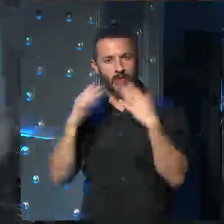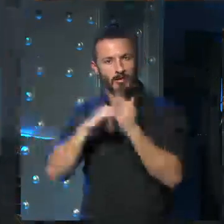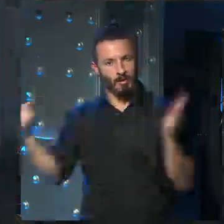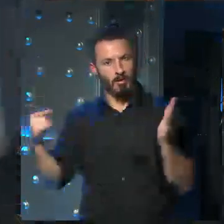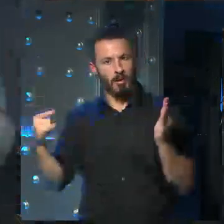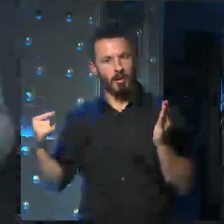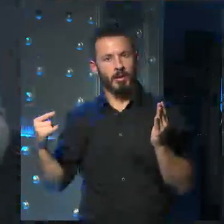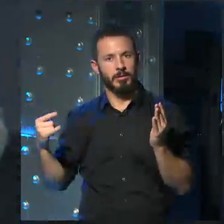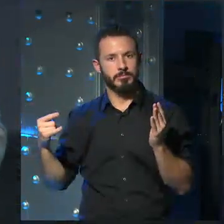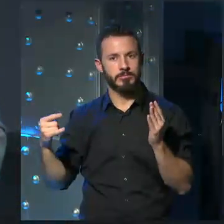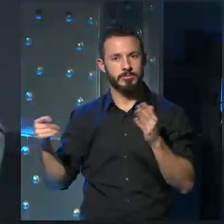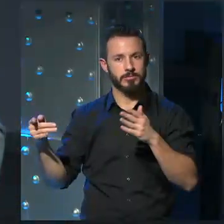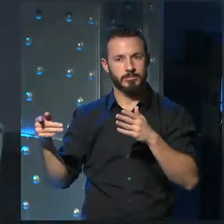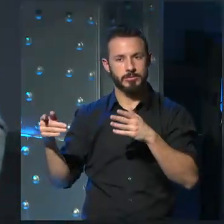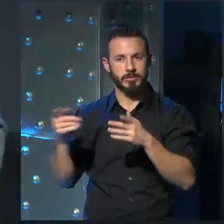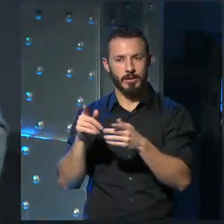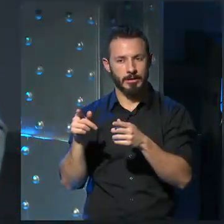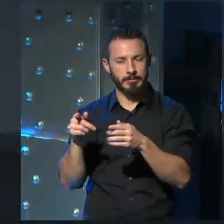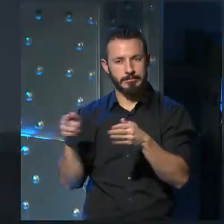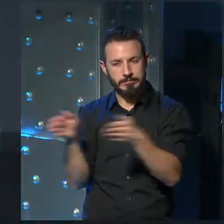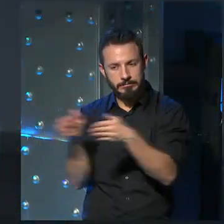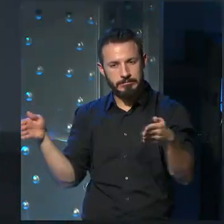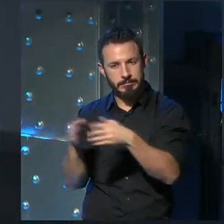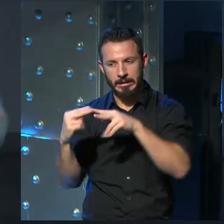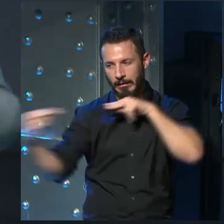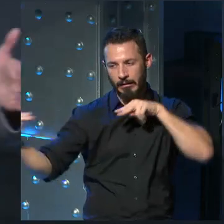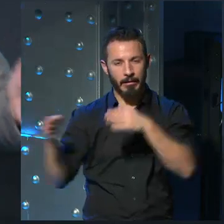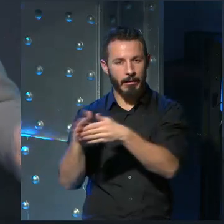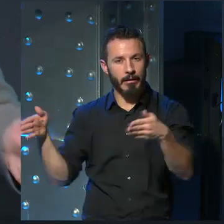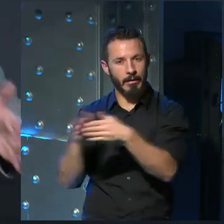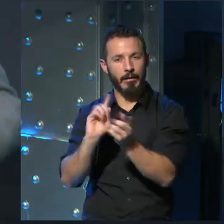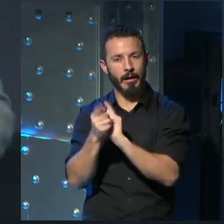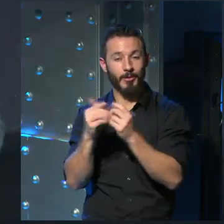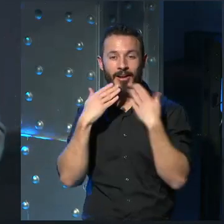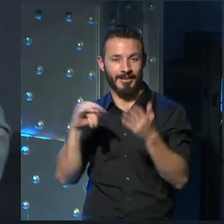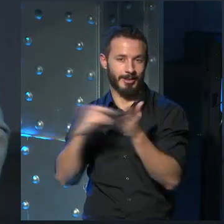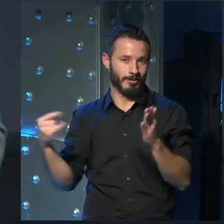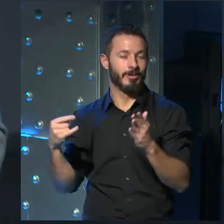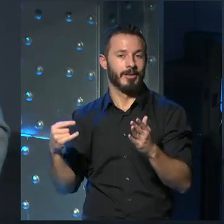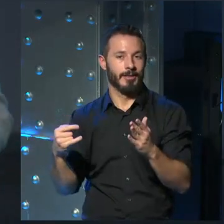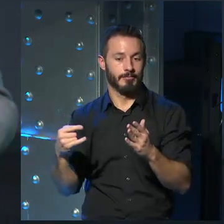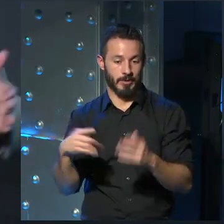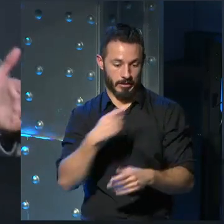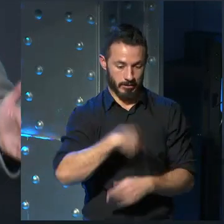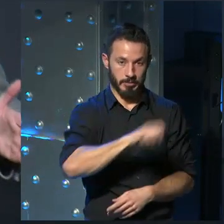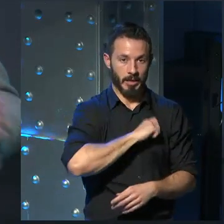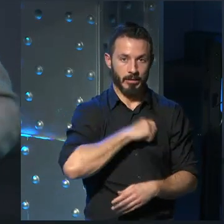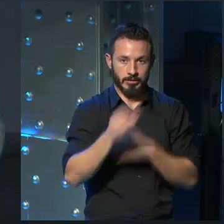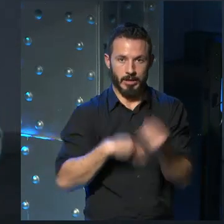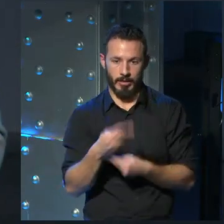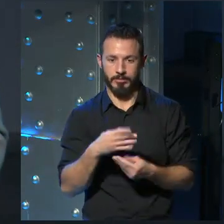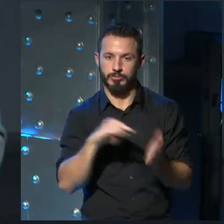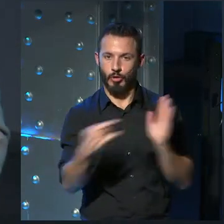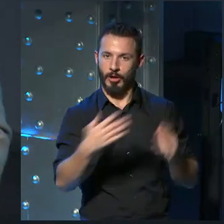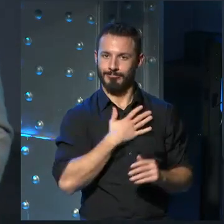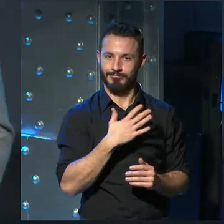de modificación, de cambio de ancho del material rodante. Bueno, pues esa es tecnología que se hace en España, tecnología de nuestro país, de la